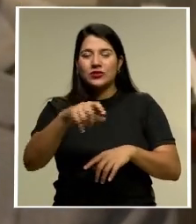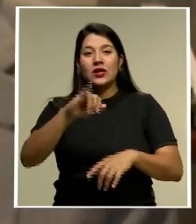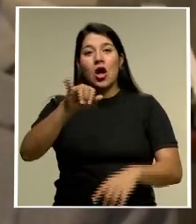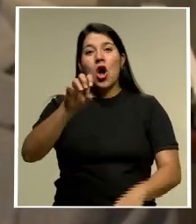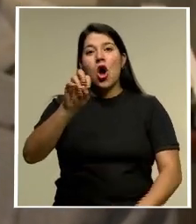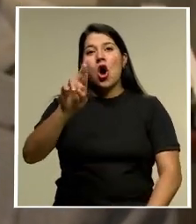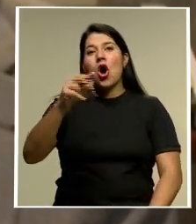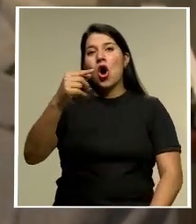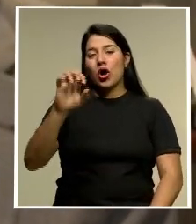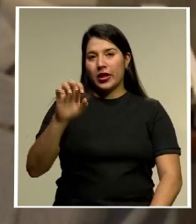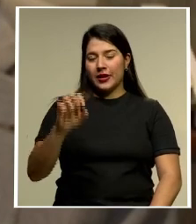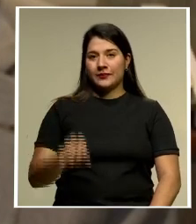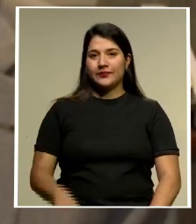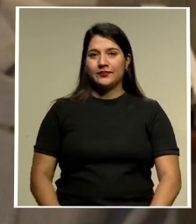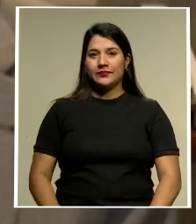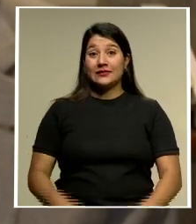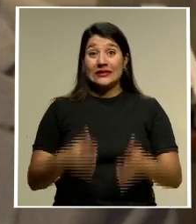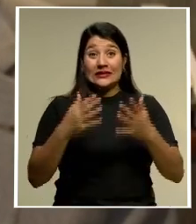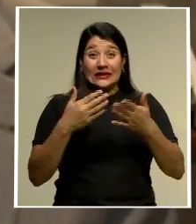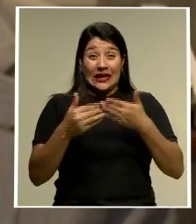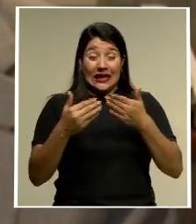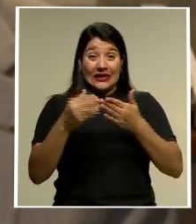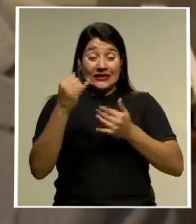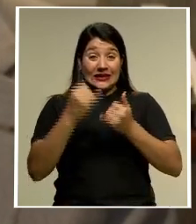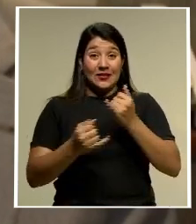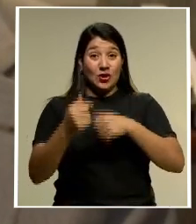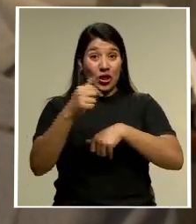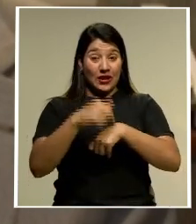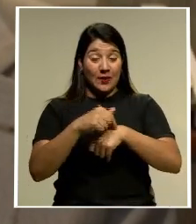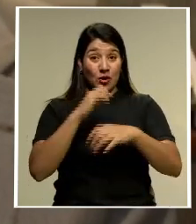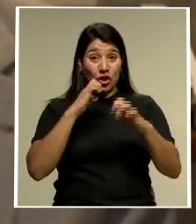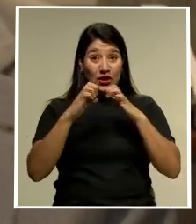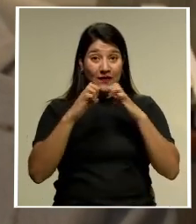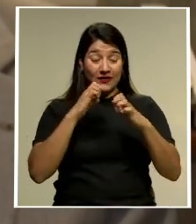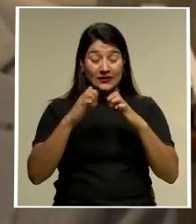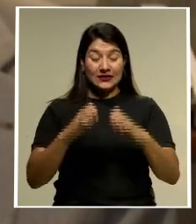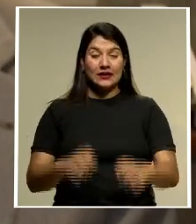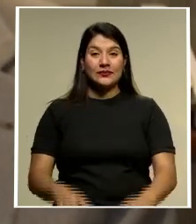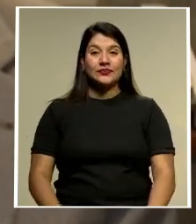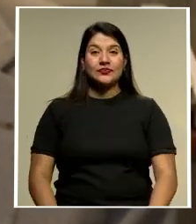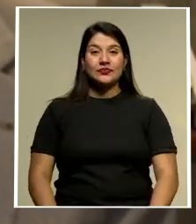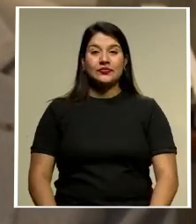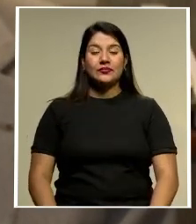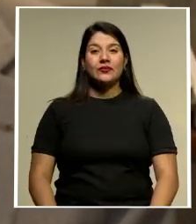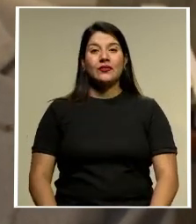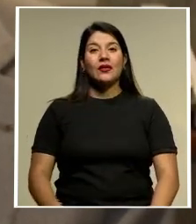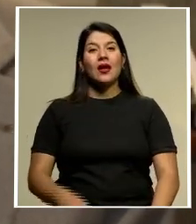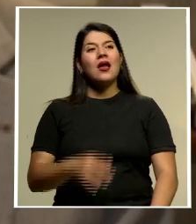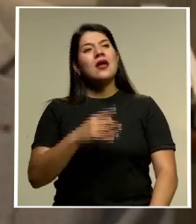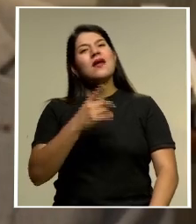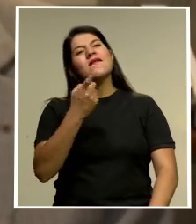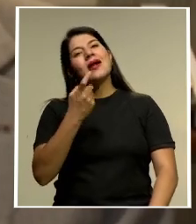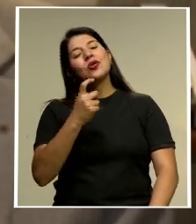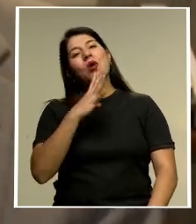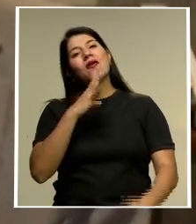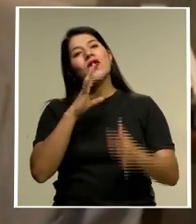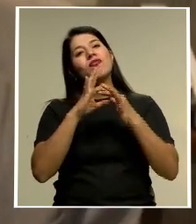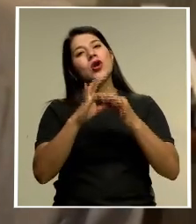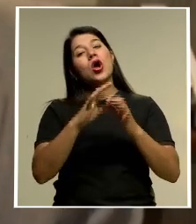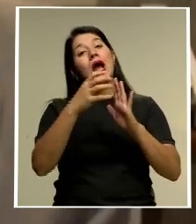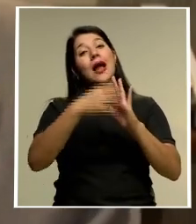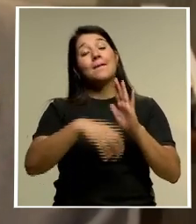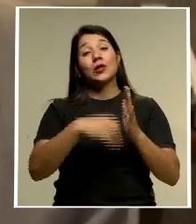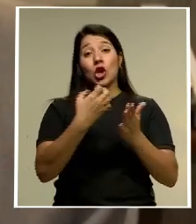Jorge, nos vamos arrimando ya al final del tiempo que teníamos para esta entrevista. Se nos quedó por fuera el capítulo